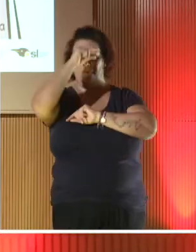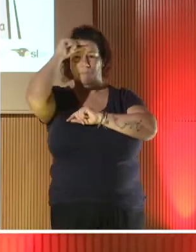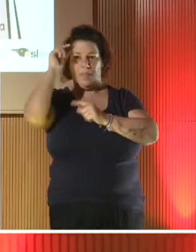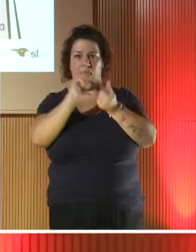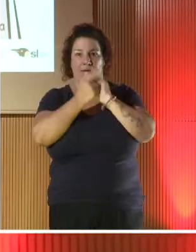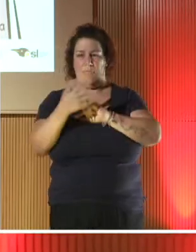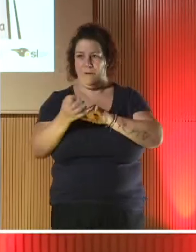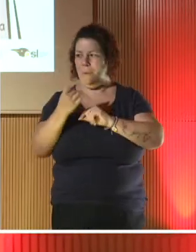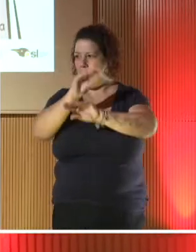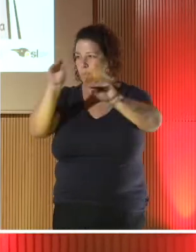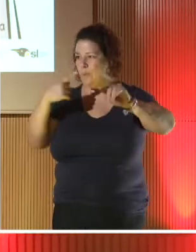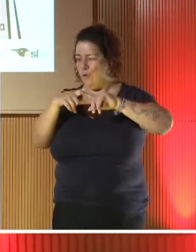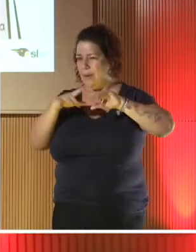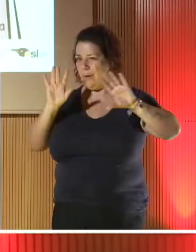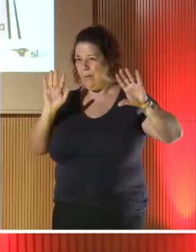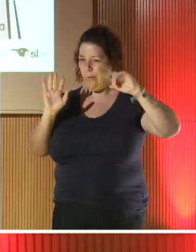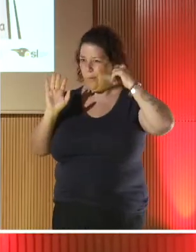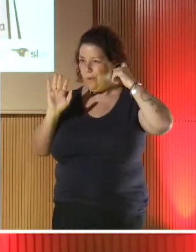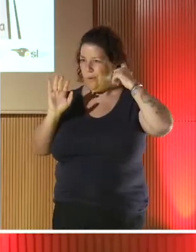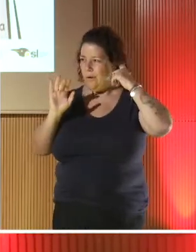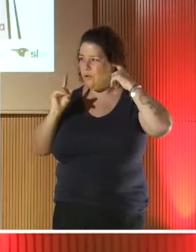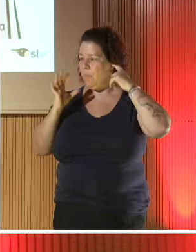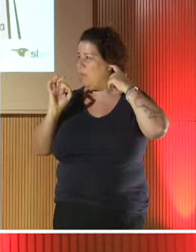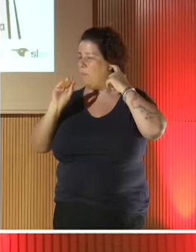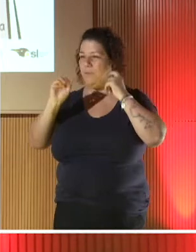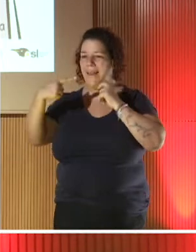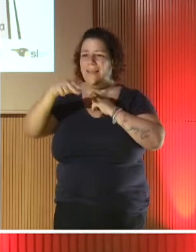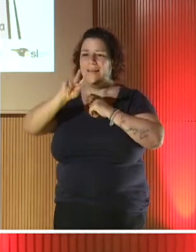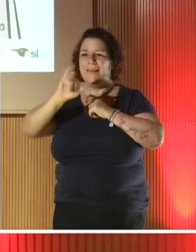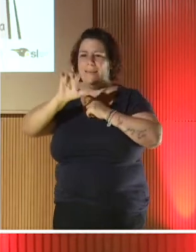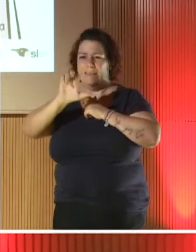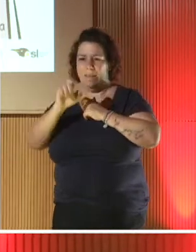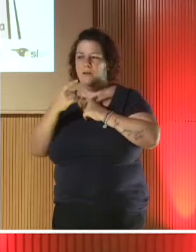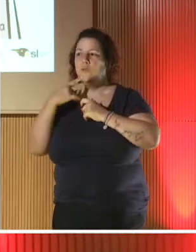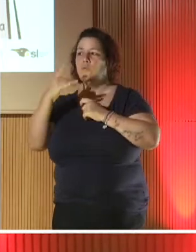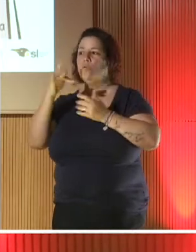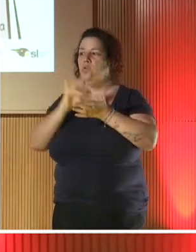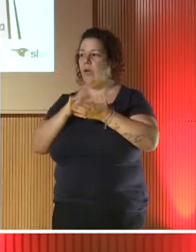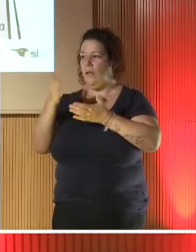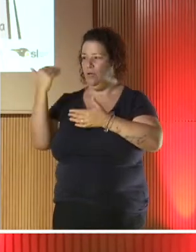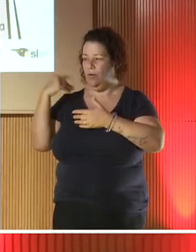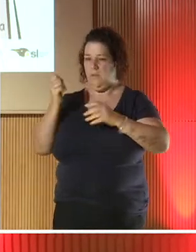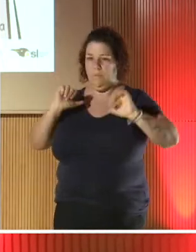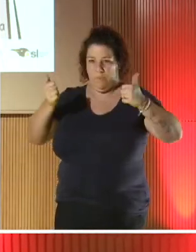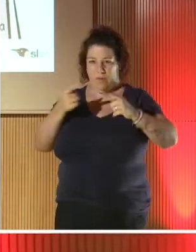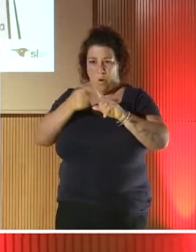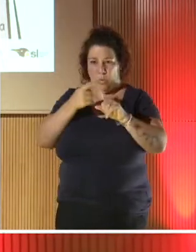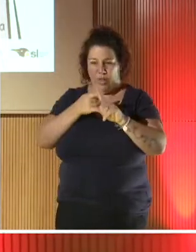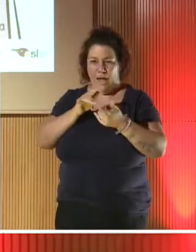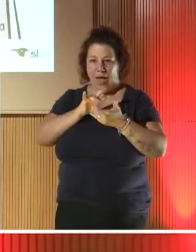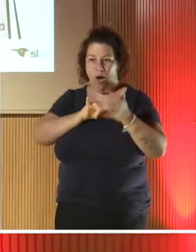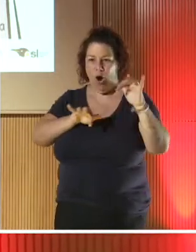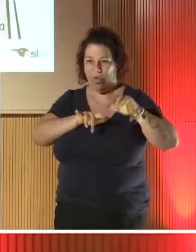a preguntar una cosa, pero bueno, solo te la puedo preguntar a ti, Guille. Tú imagínate en la época en la que de pronto se empezaron a usar los ordenadores.